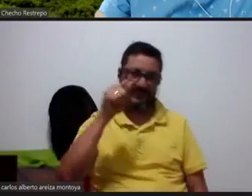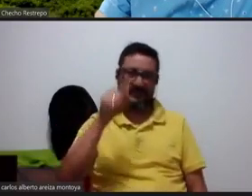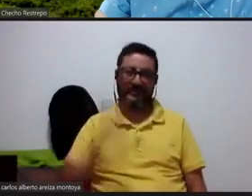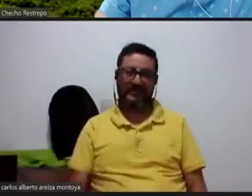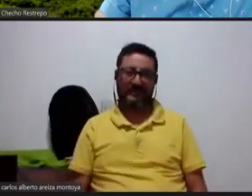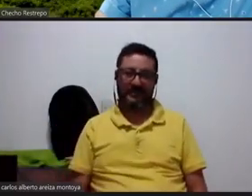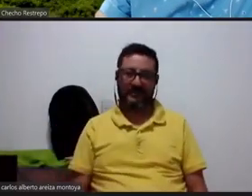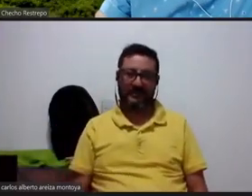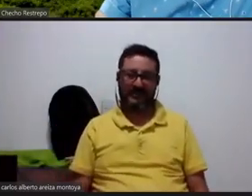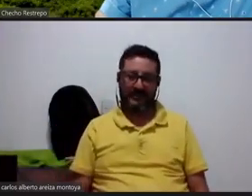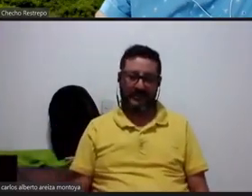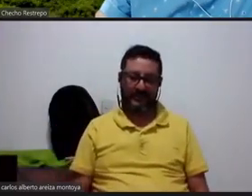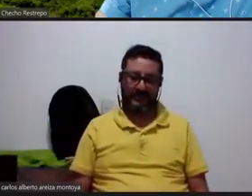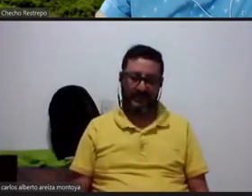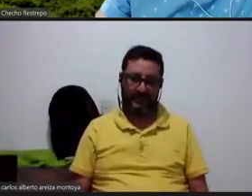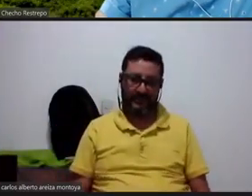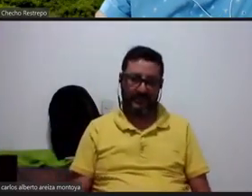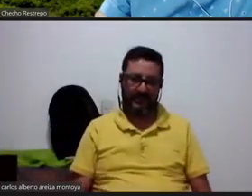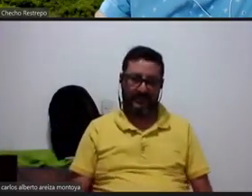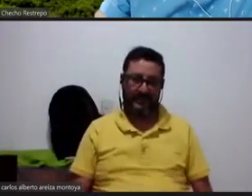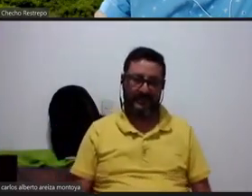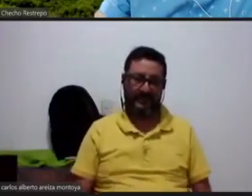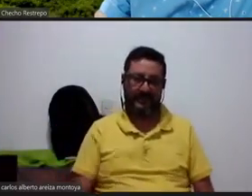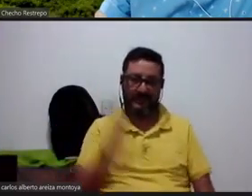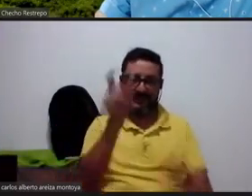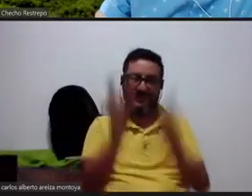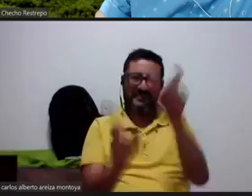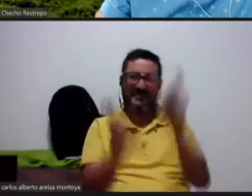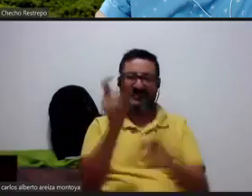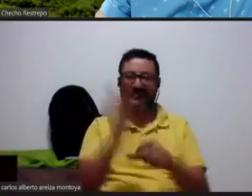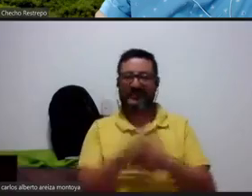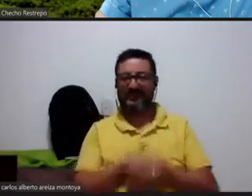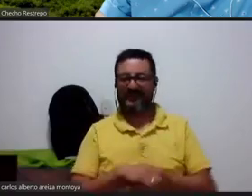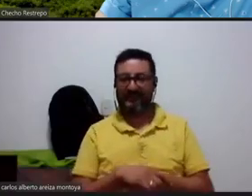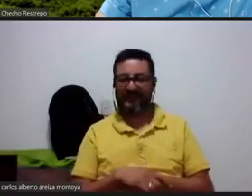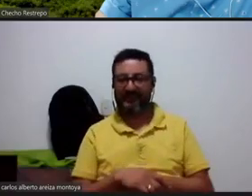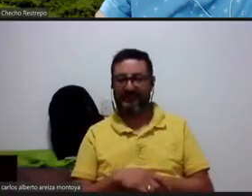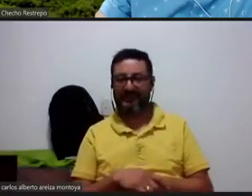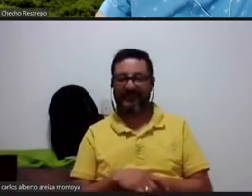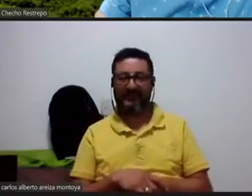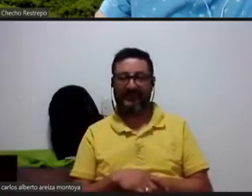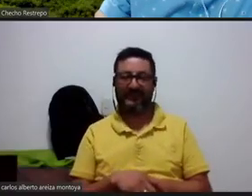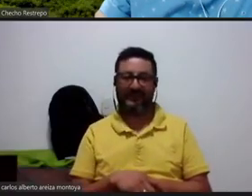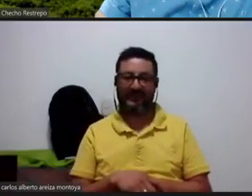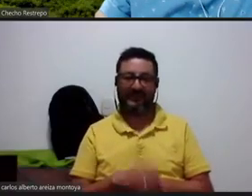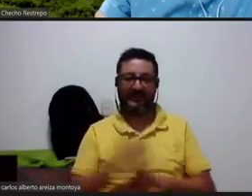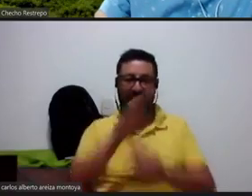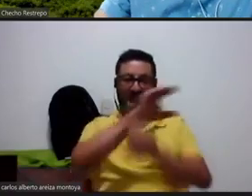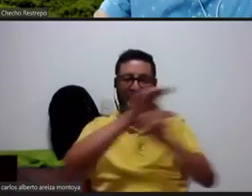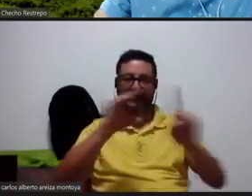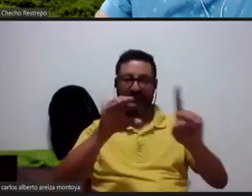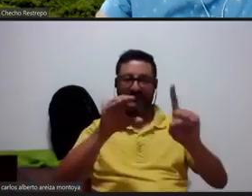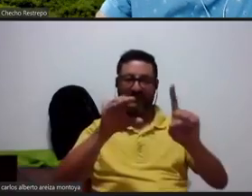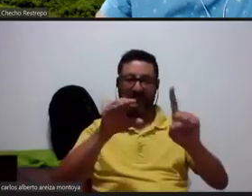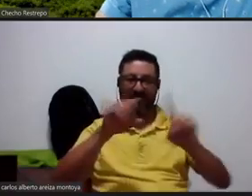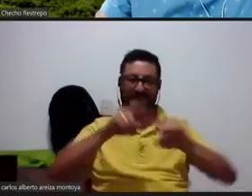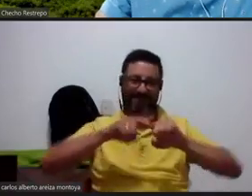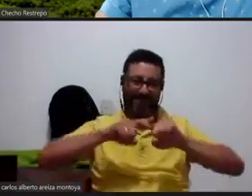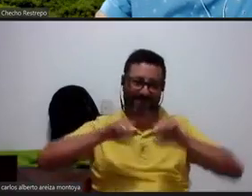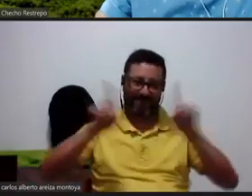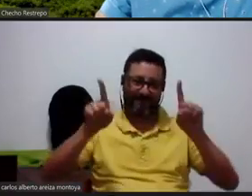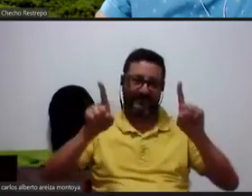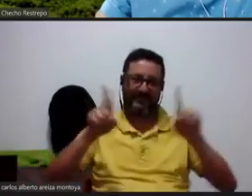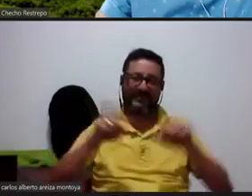Pues es que la gente... Yo pienso que nosotros tenemos una cultura un poquito distorsionada en cuanto a